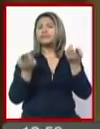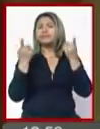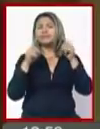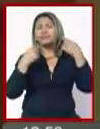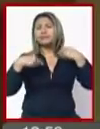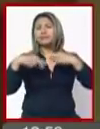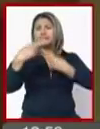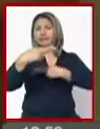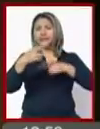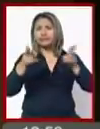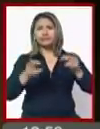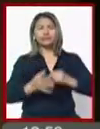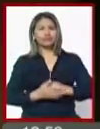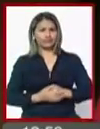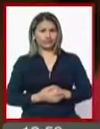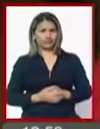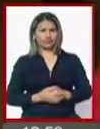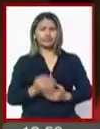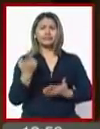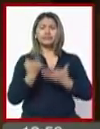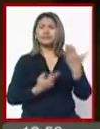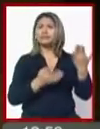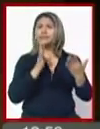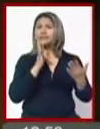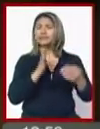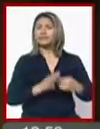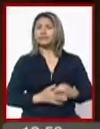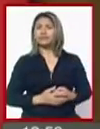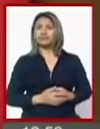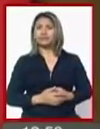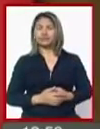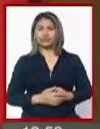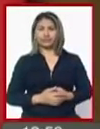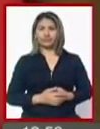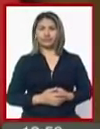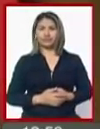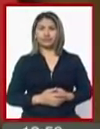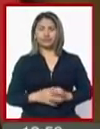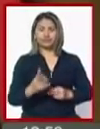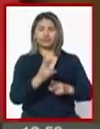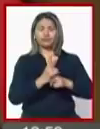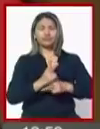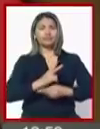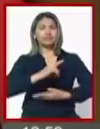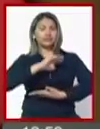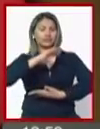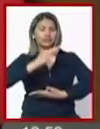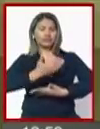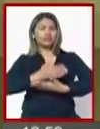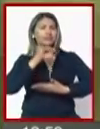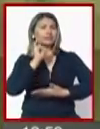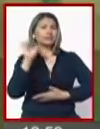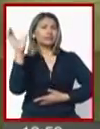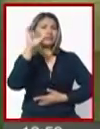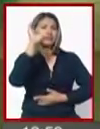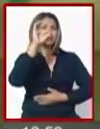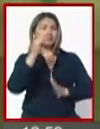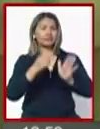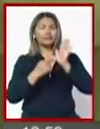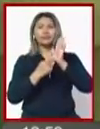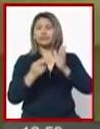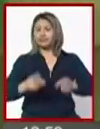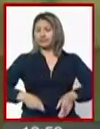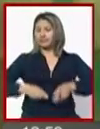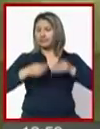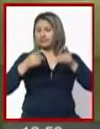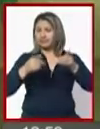cuarto? Yo me asusté. ¿Y usted qué de ella? Le dije, no, ella me lo estaba cuidando mi hijo anoche, me la estamos buscando, le mostramos la